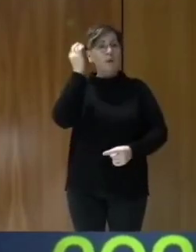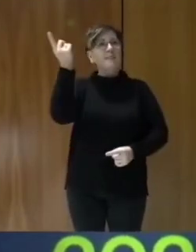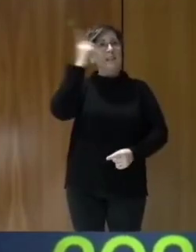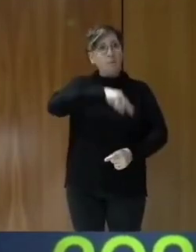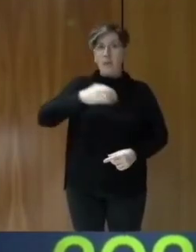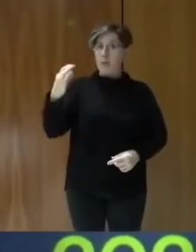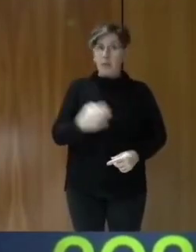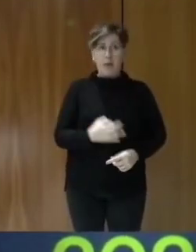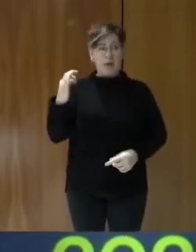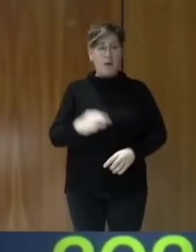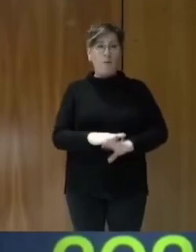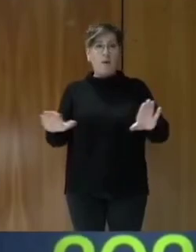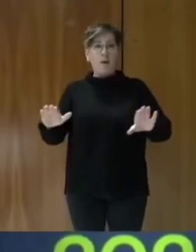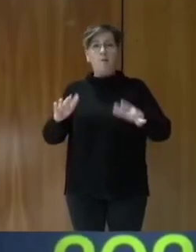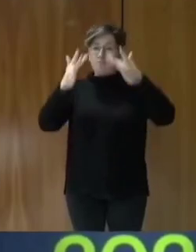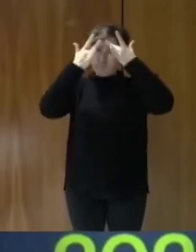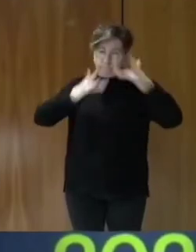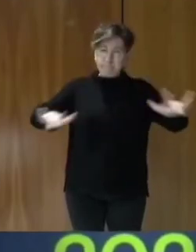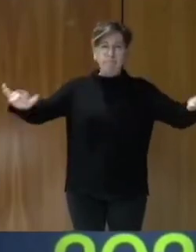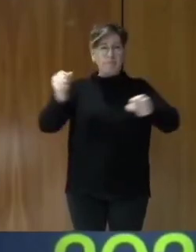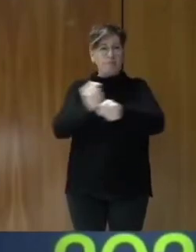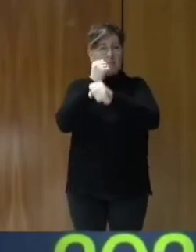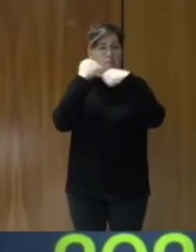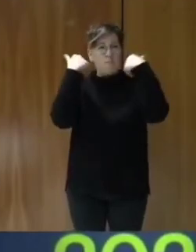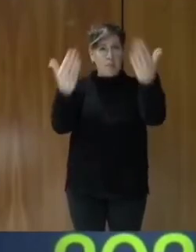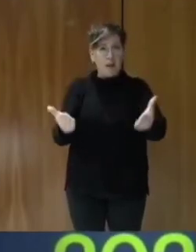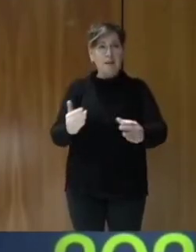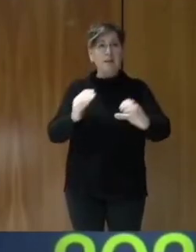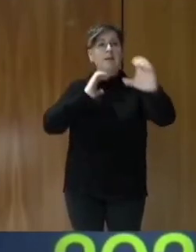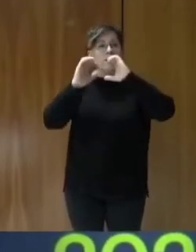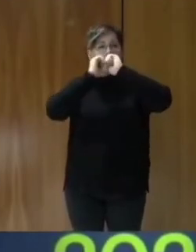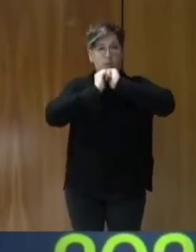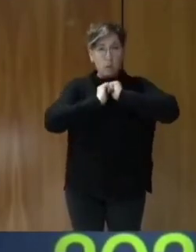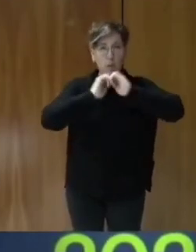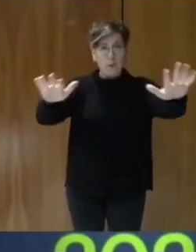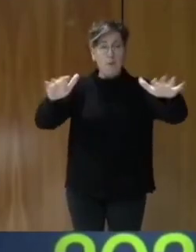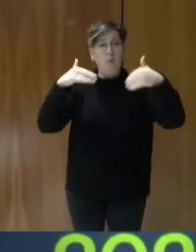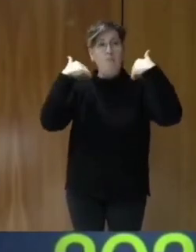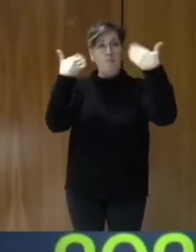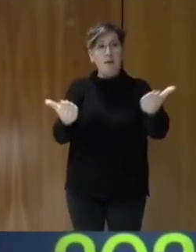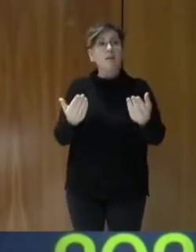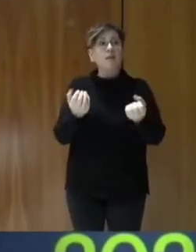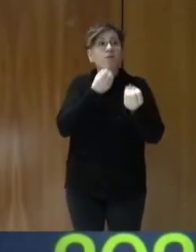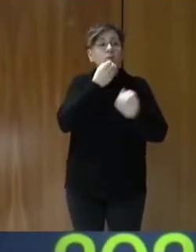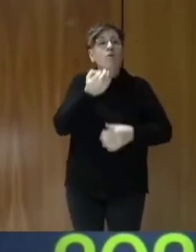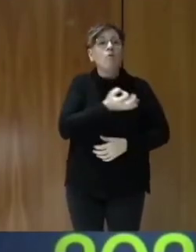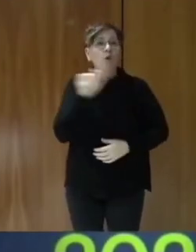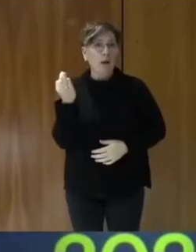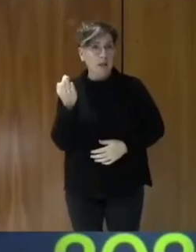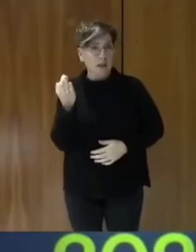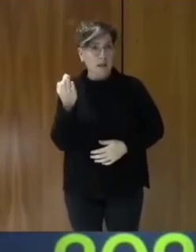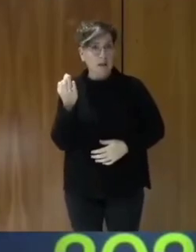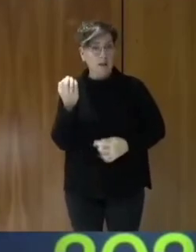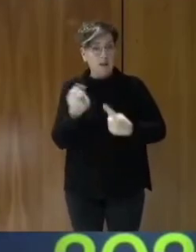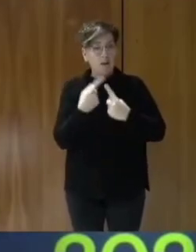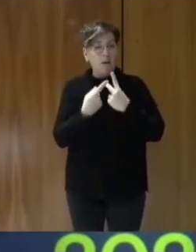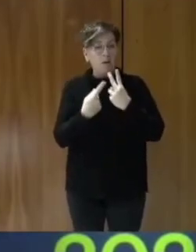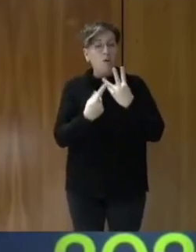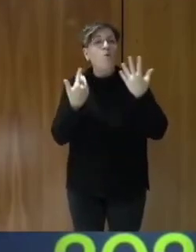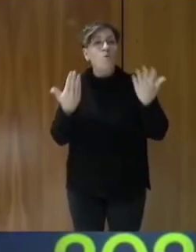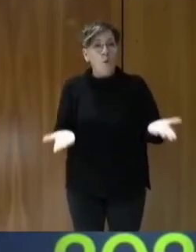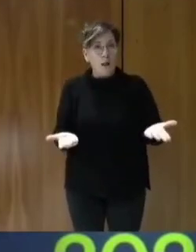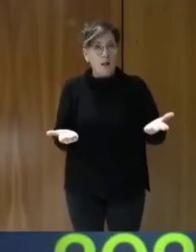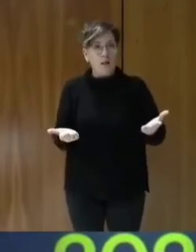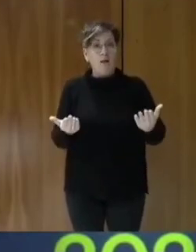Necesitamos mucha más tarea de sensibilización y de comunicación y de información correcta de cuáles son, y por tanto también mejorar